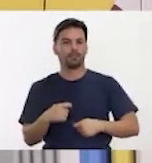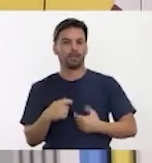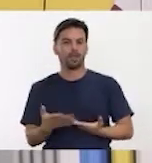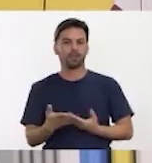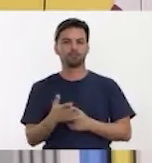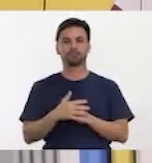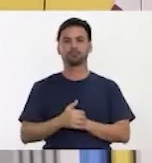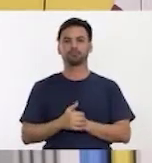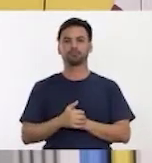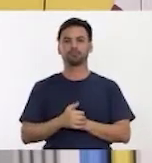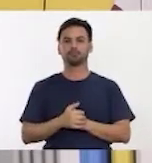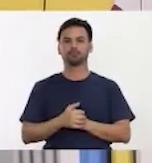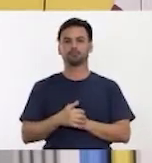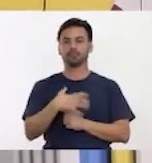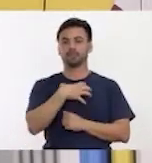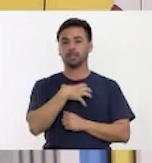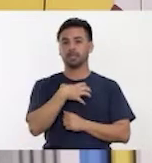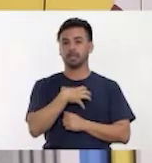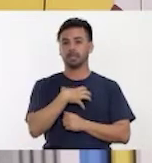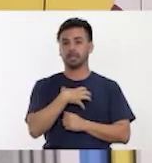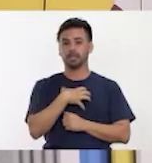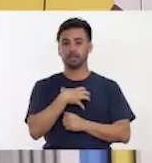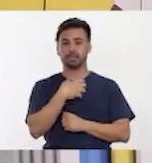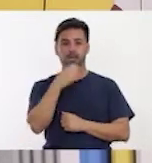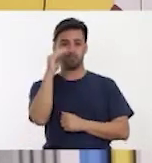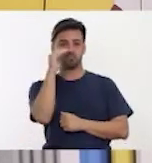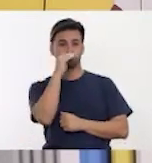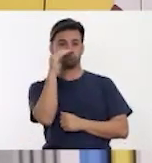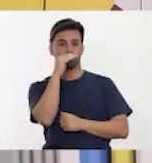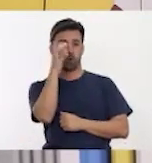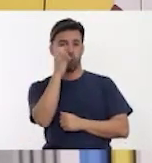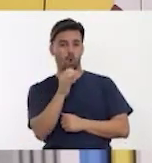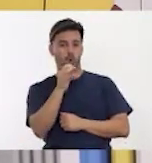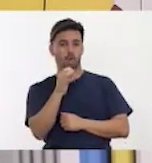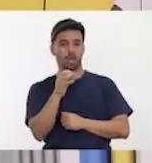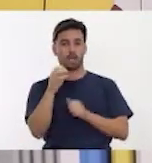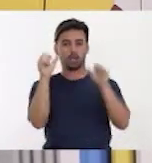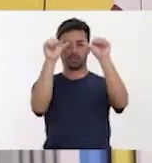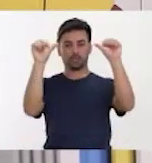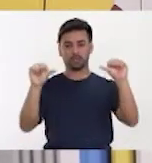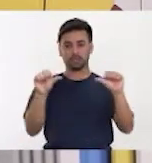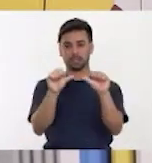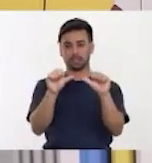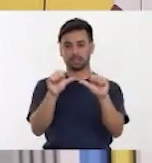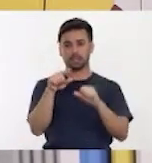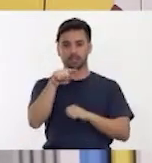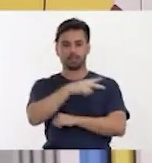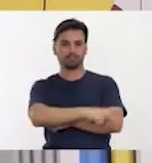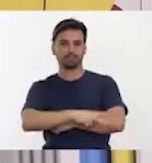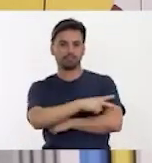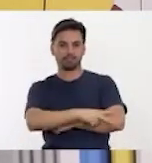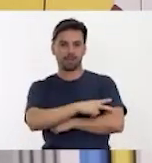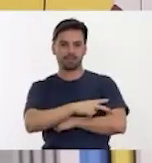que trae como consecuencia la copia acrítica del modelo soviético en estos países.